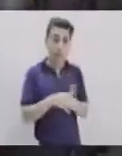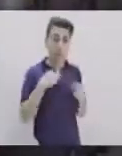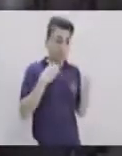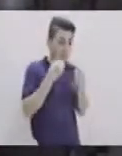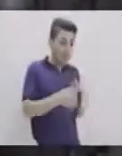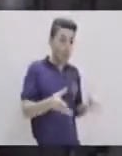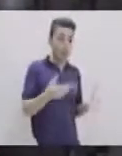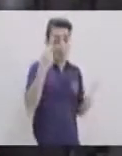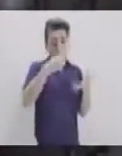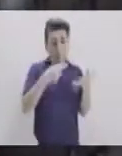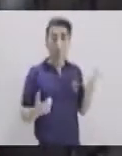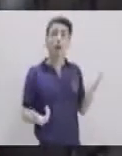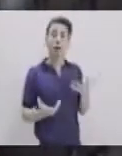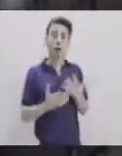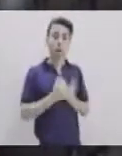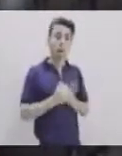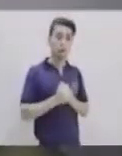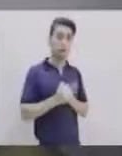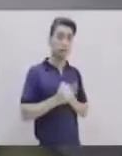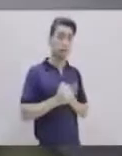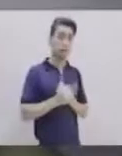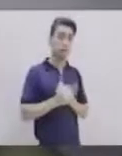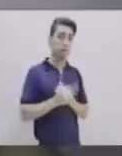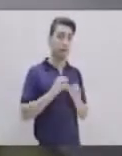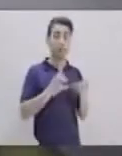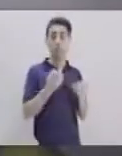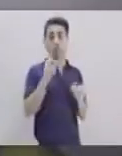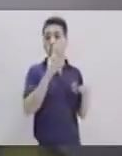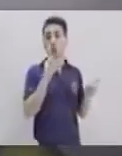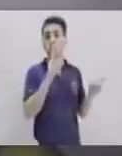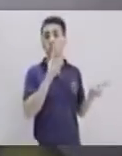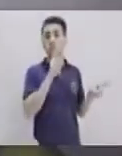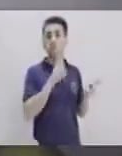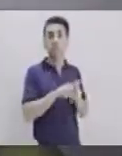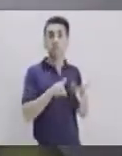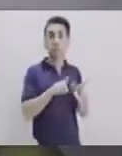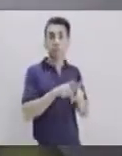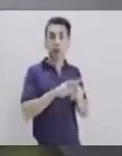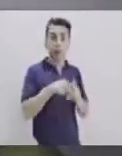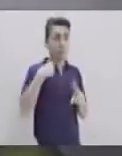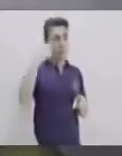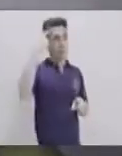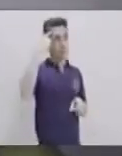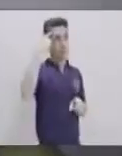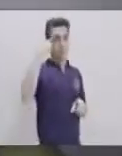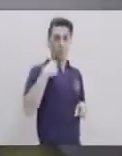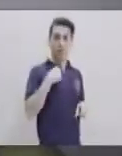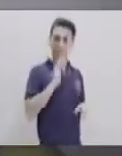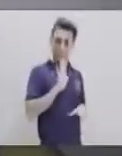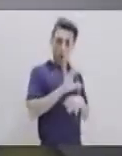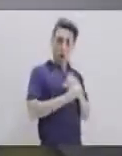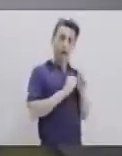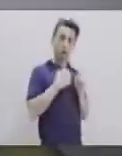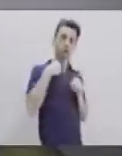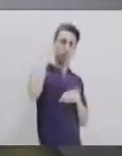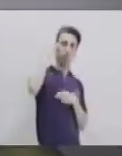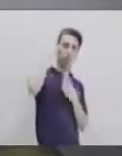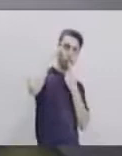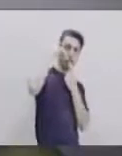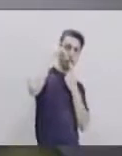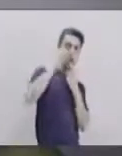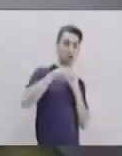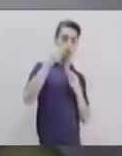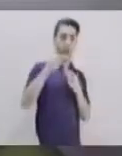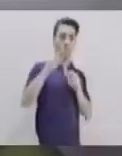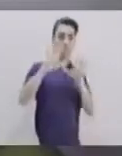que tuvimos, ¿verdad? Entonces, por ejemplo, no es lo mismo el pensamiento de un niño de 5 años a uno de 10